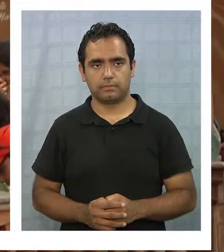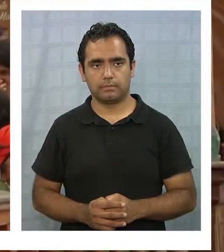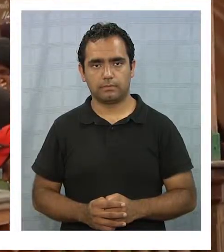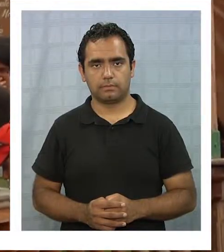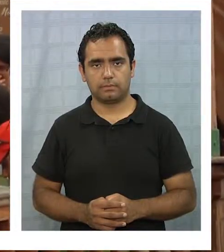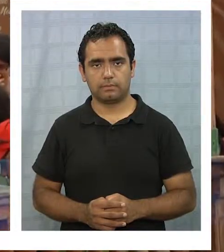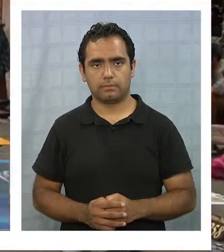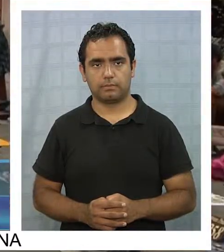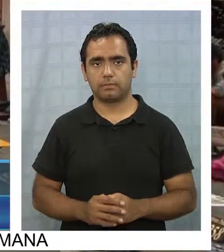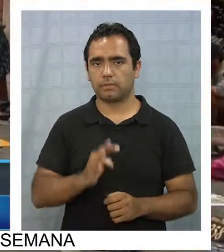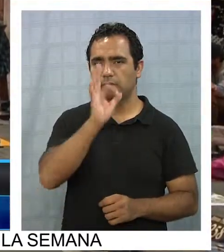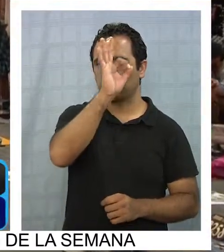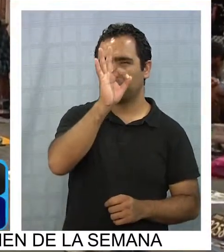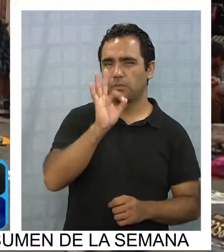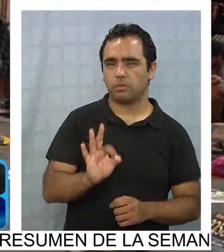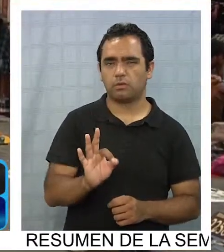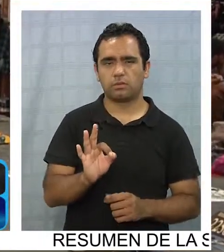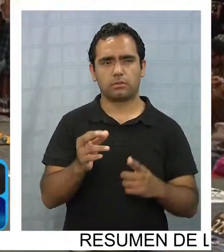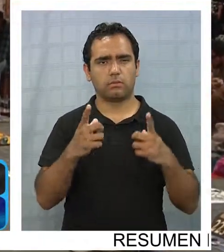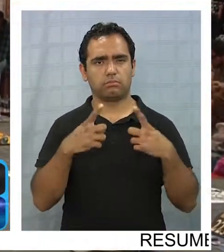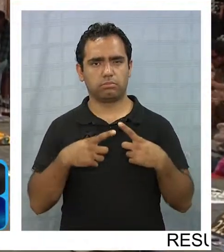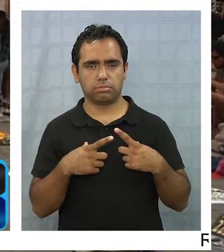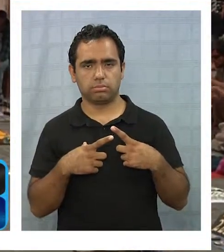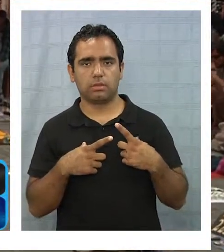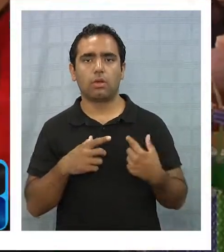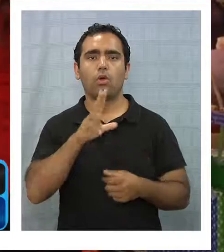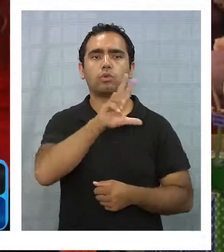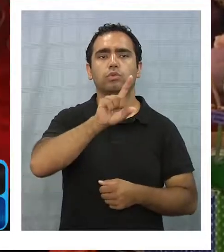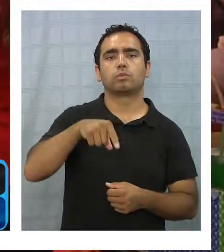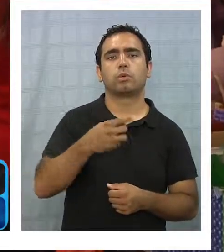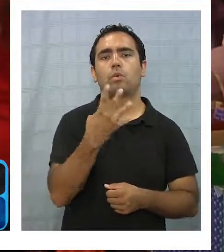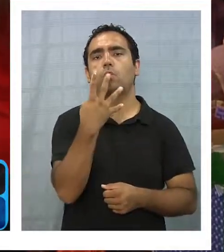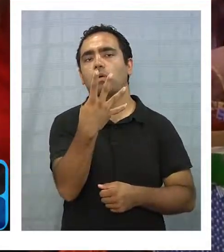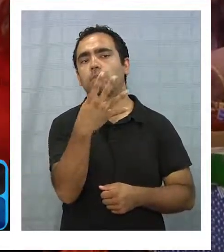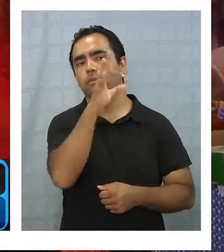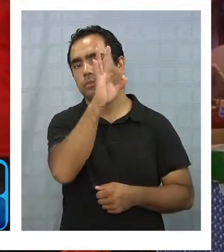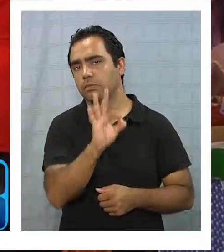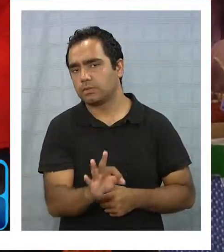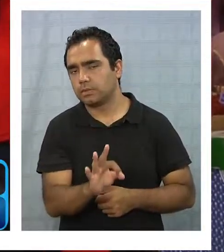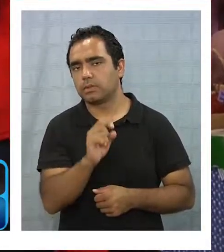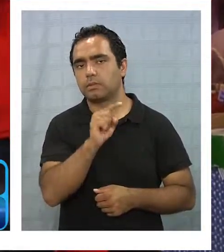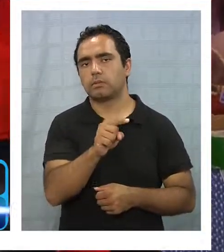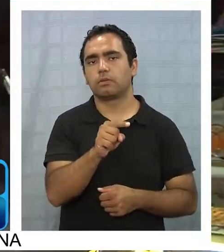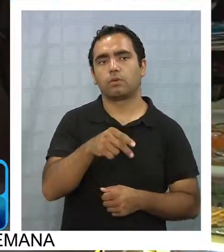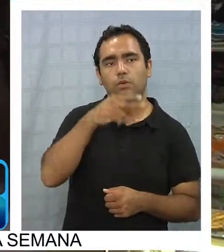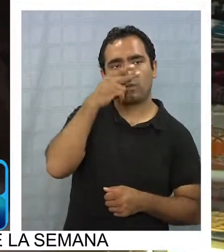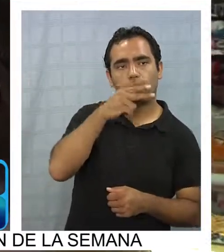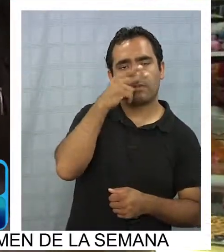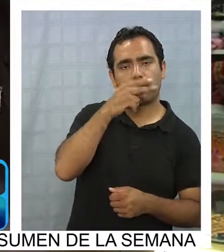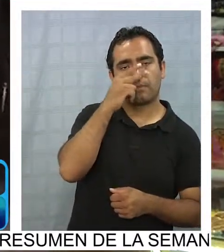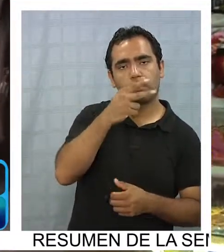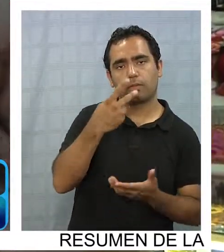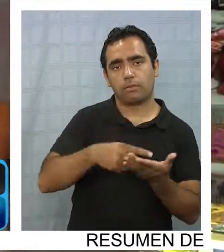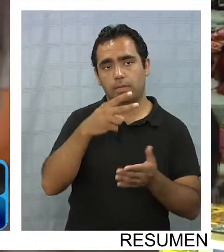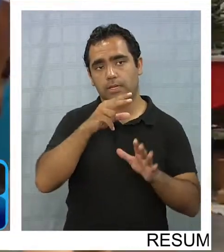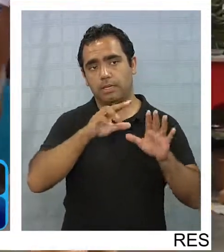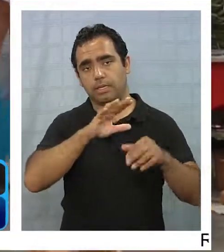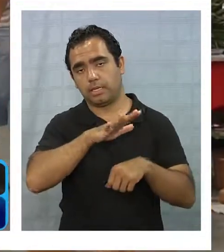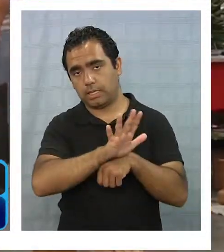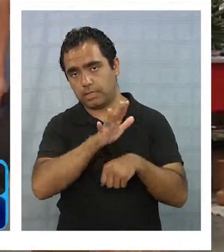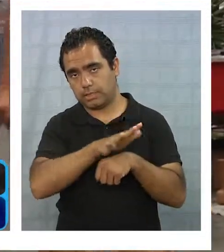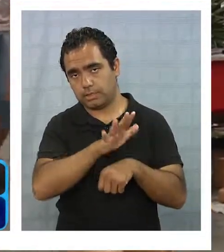una cifra de desocupación regional de 8,4% para el trimestre de noviembre 2015-enero 2016 no